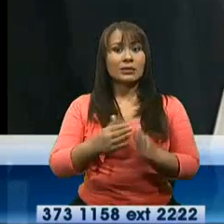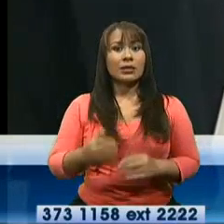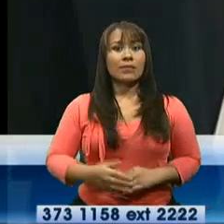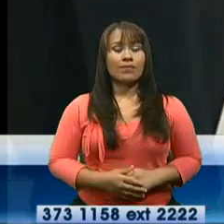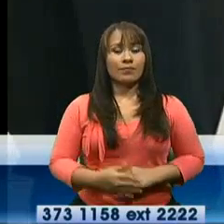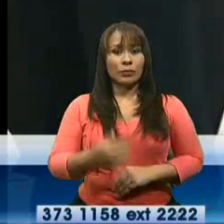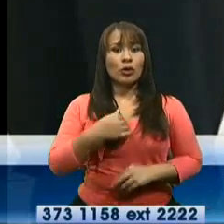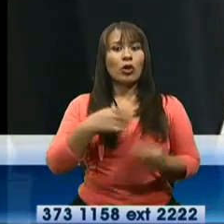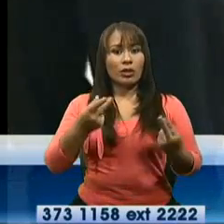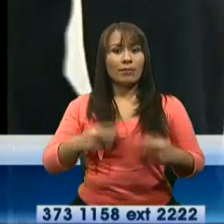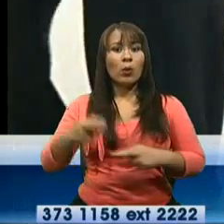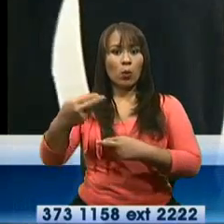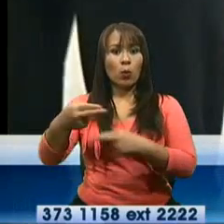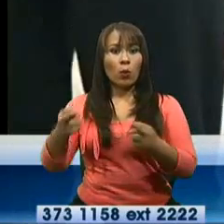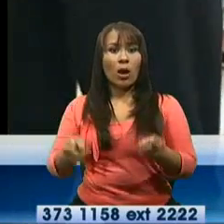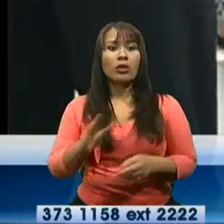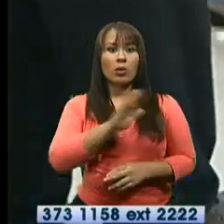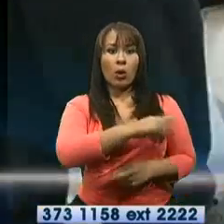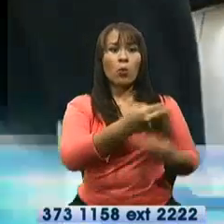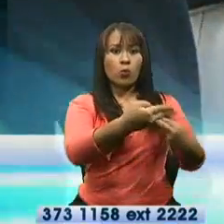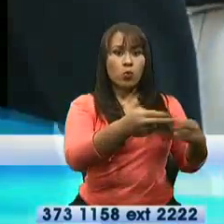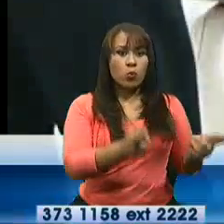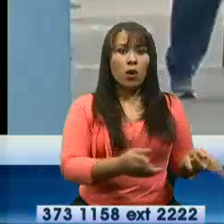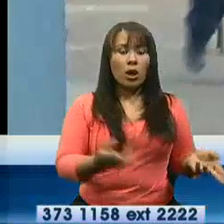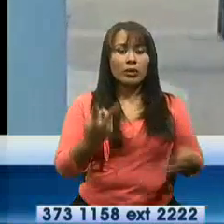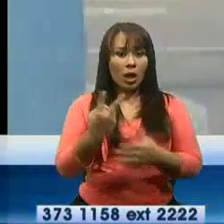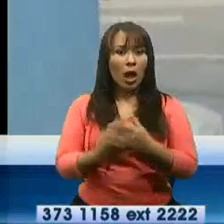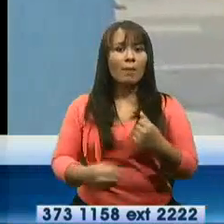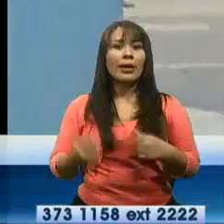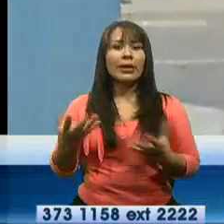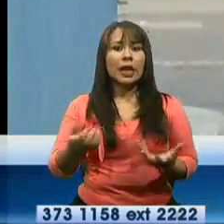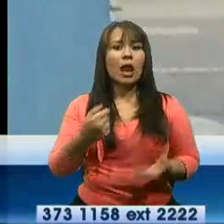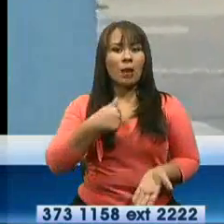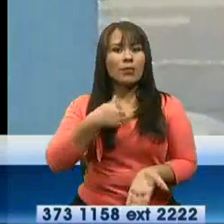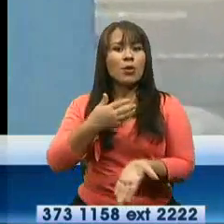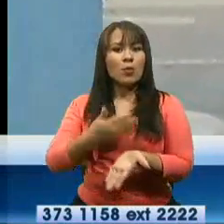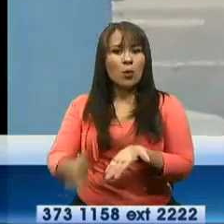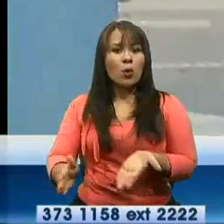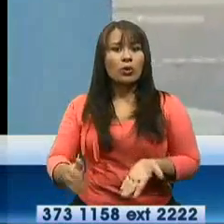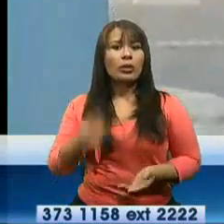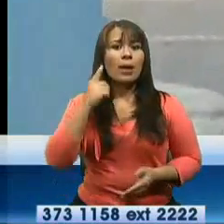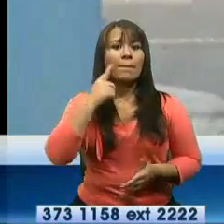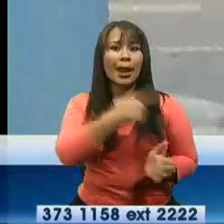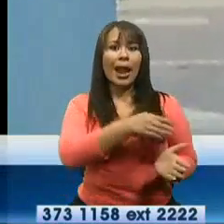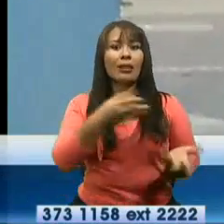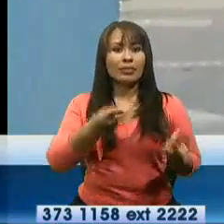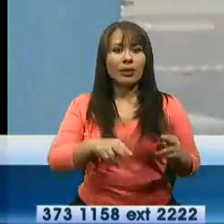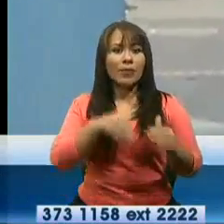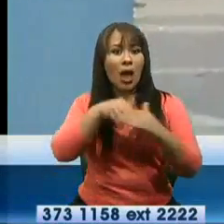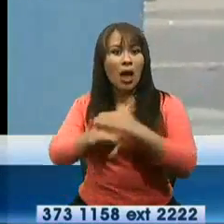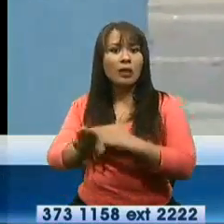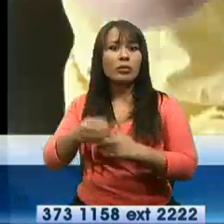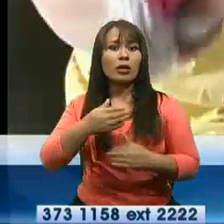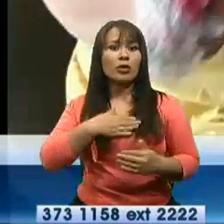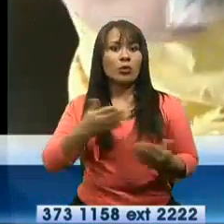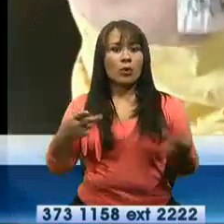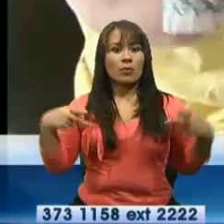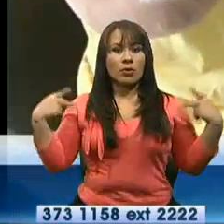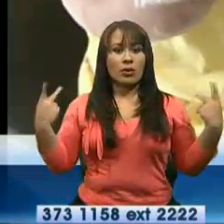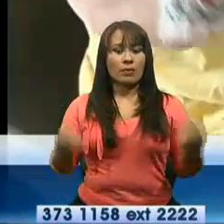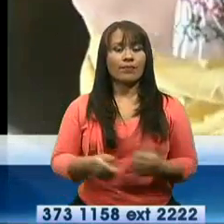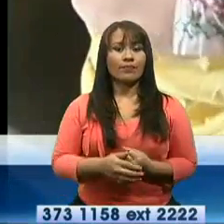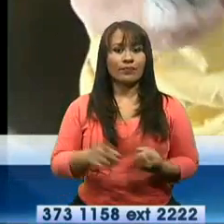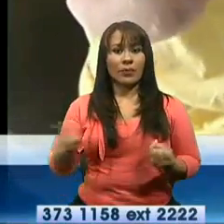mini departamento y él tiene otro más chico, y él lo que quiere es botarme de ahí para él meterse ahí donde yo vivo.